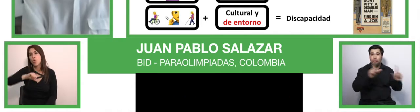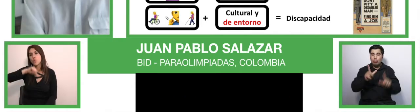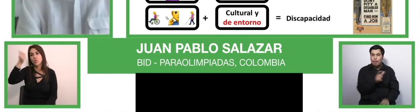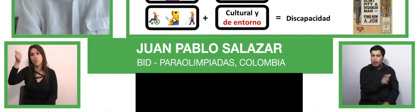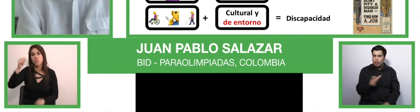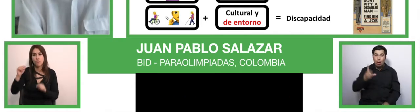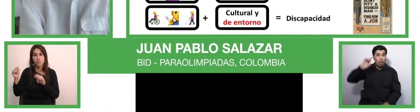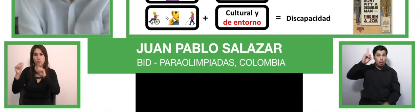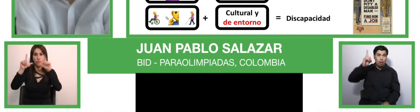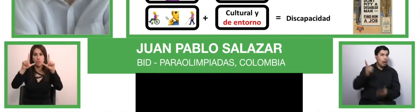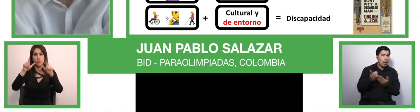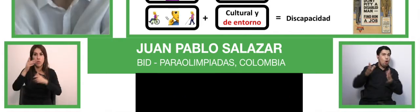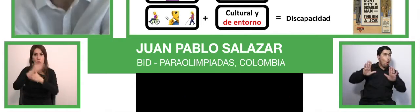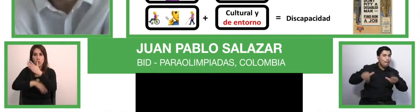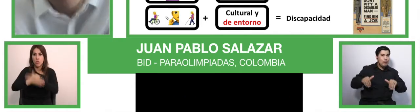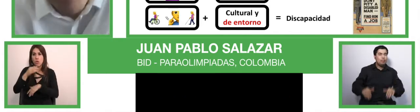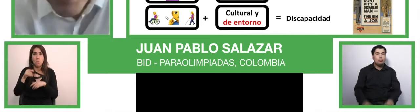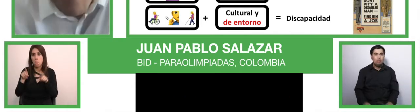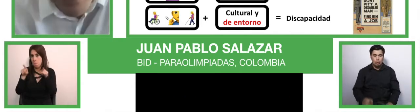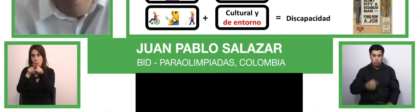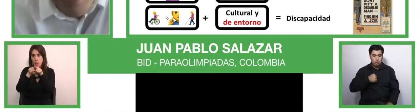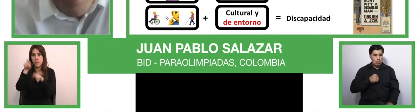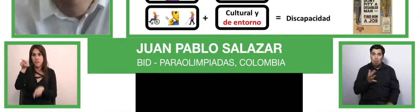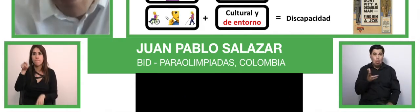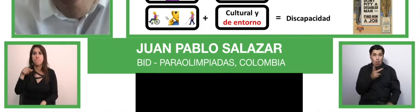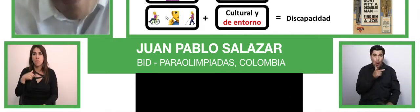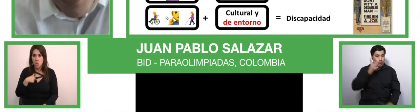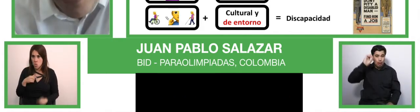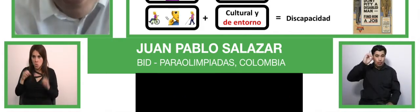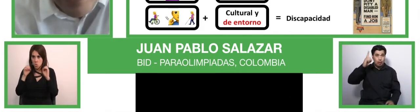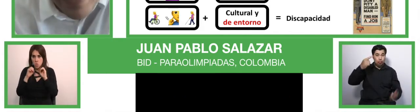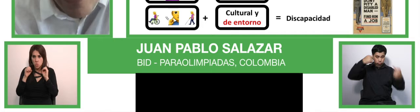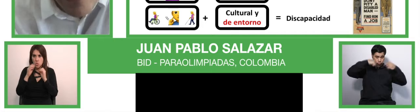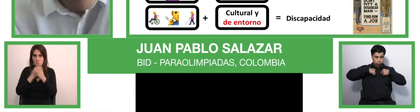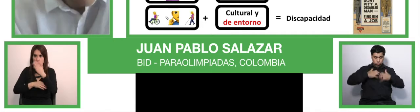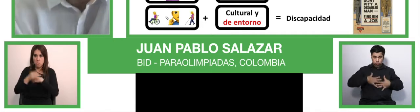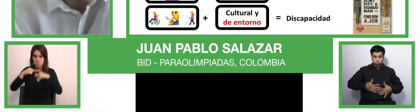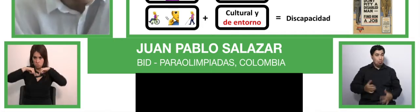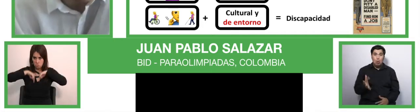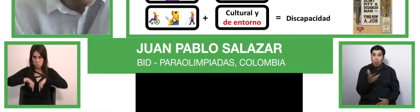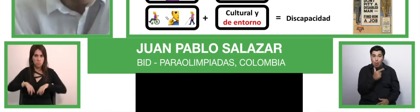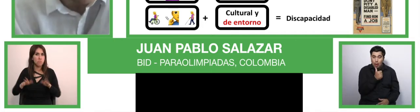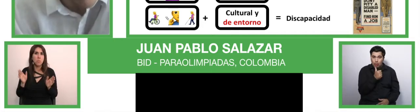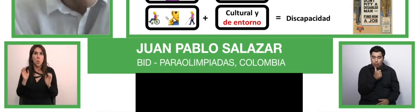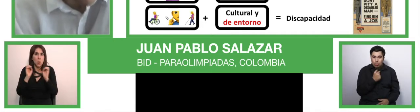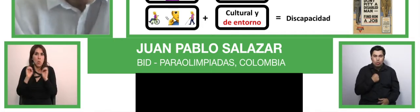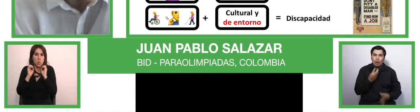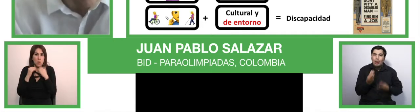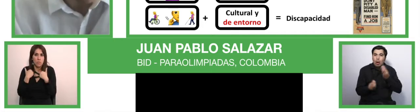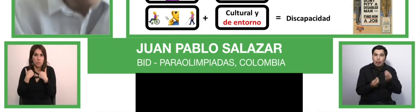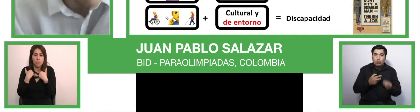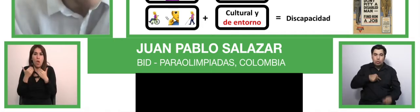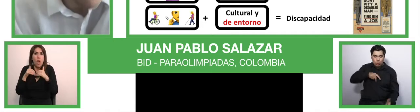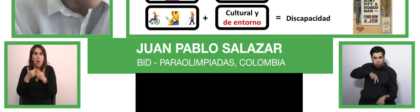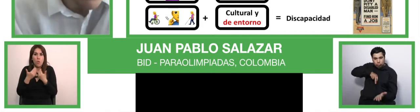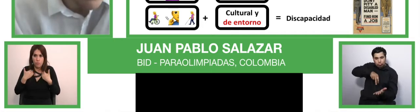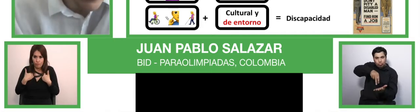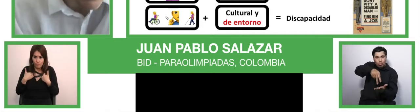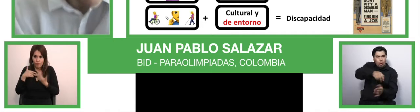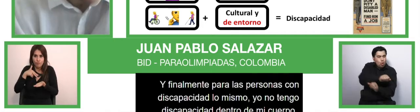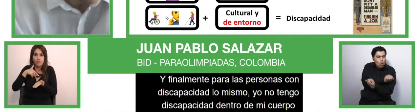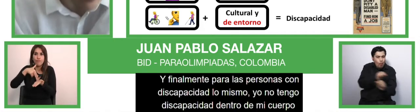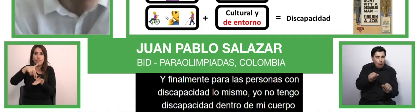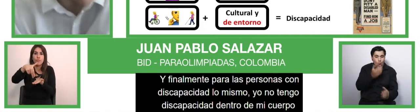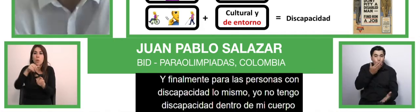discapacidad es lo mismo. Yo no tengo discapacidad dentro de mi cuerpo, yo lo que tengo es que no puedo caminar. Cuando esa